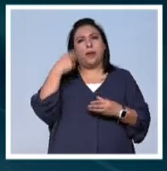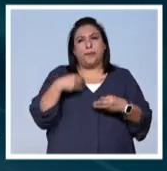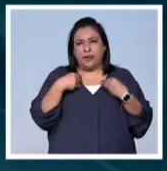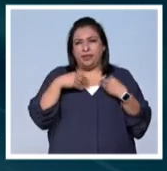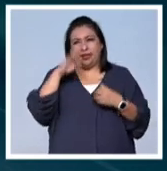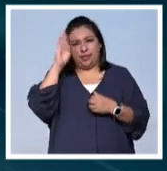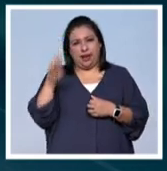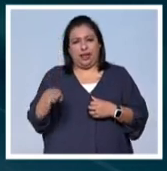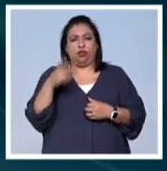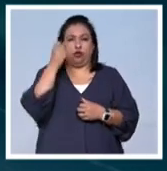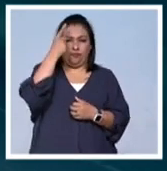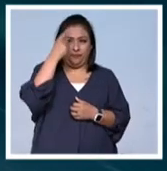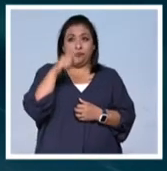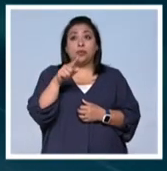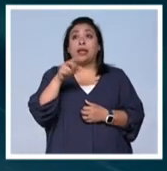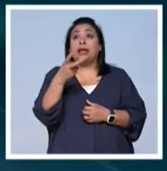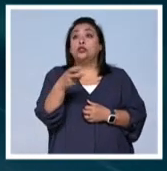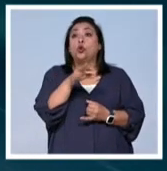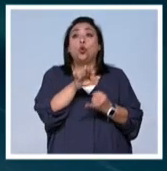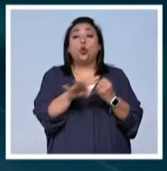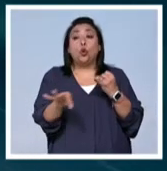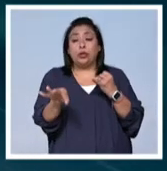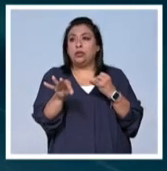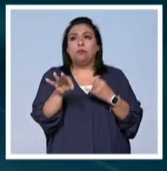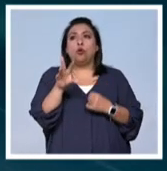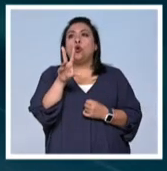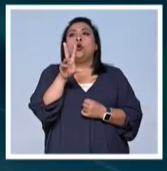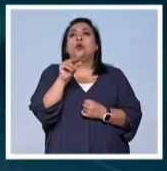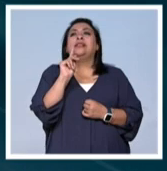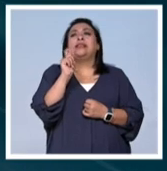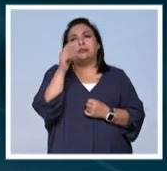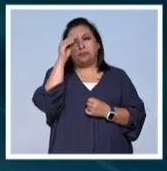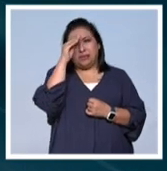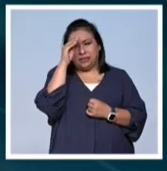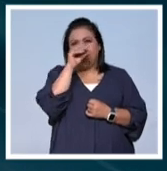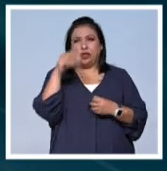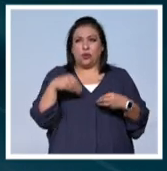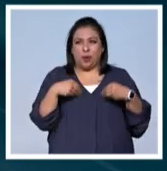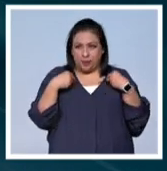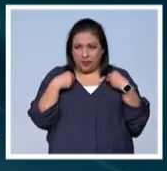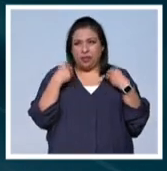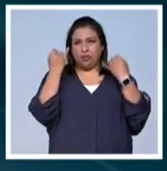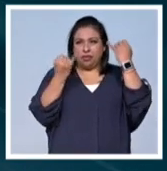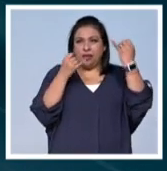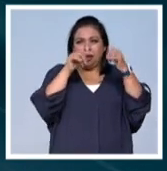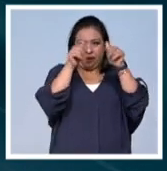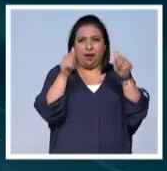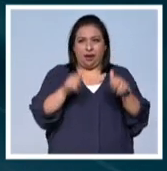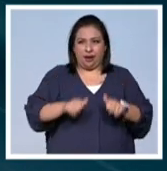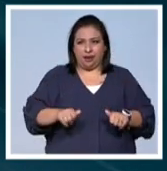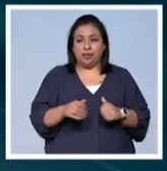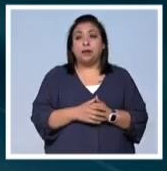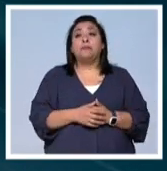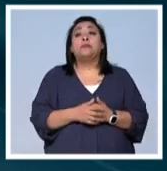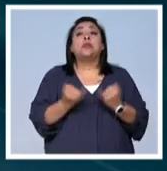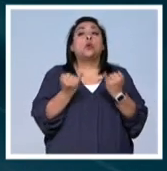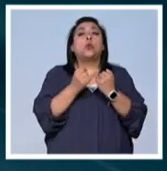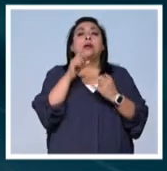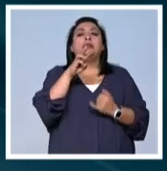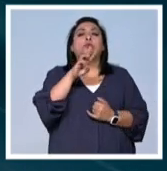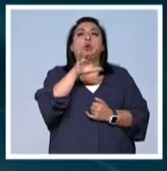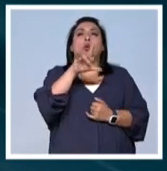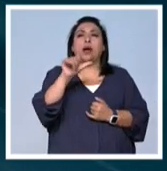y mi talento en mis obras lo que en última instancia no es sino la creencia en la vida como creación artística como en